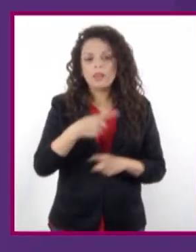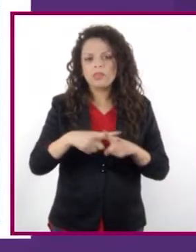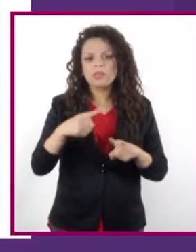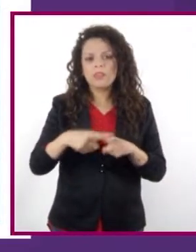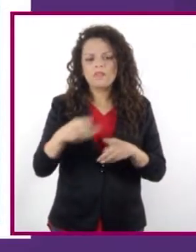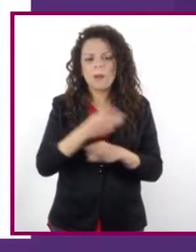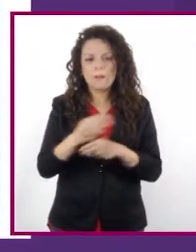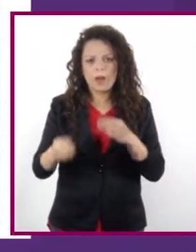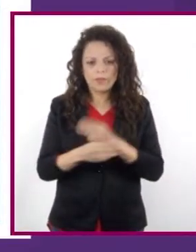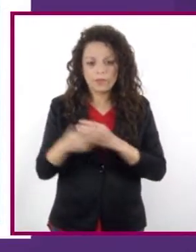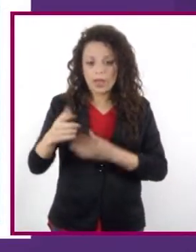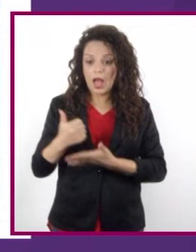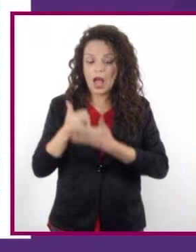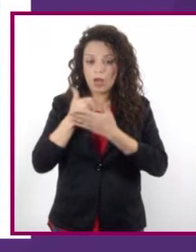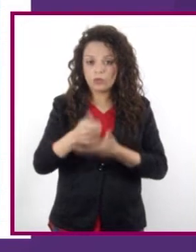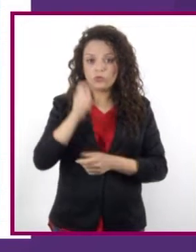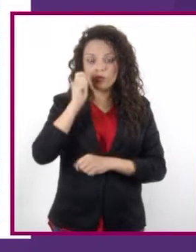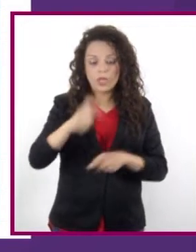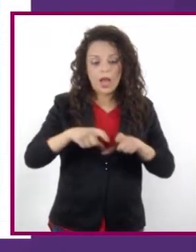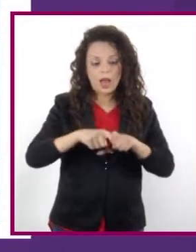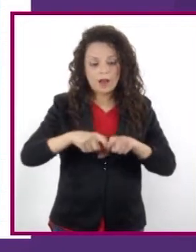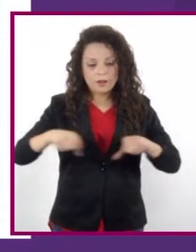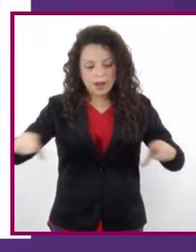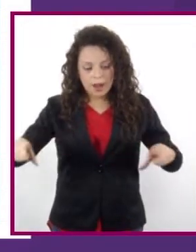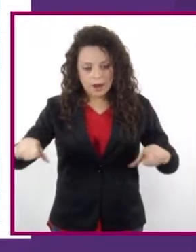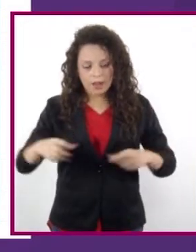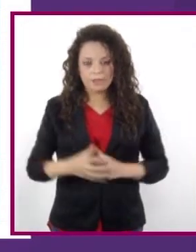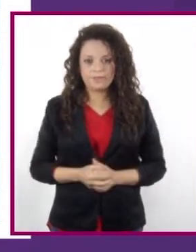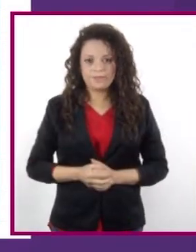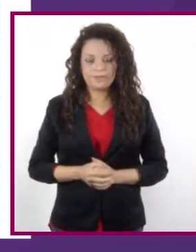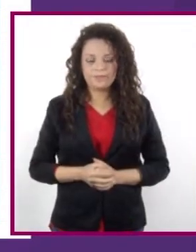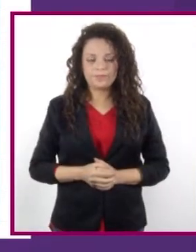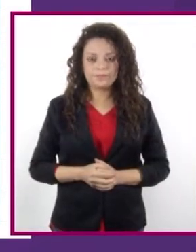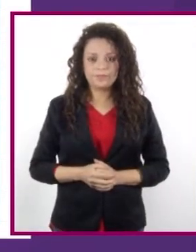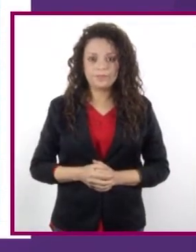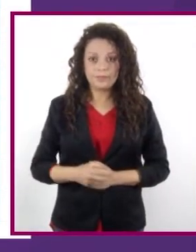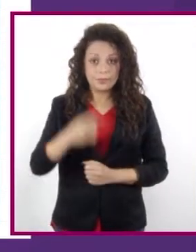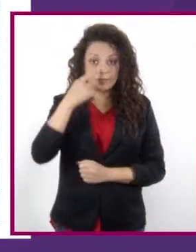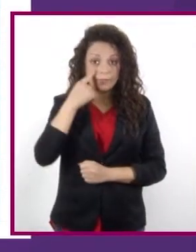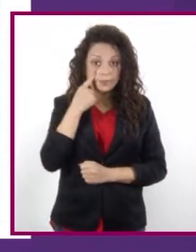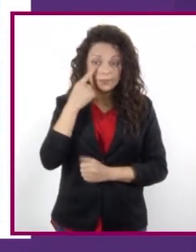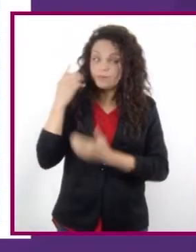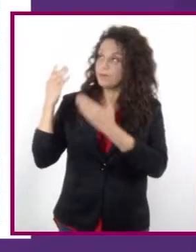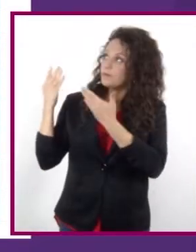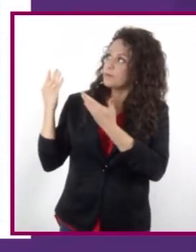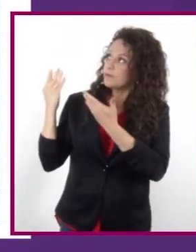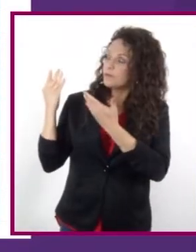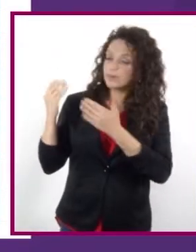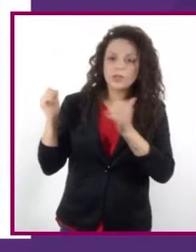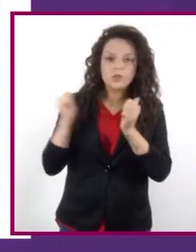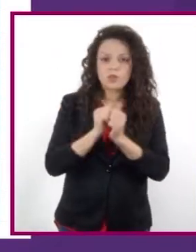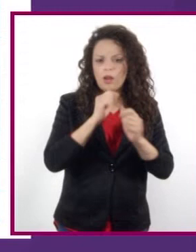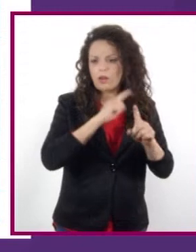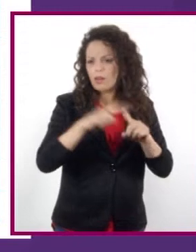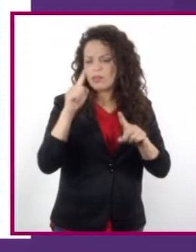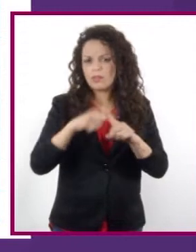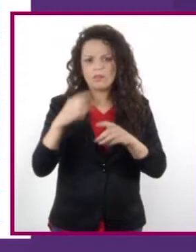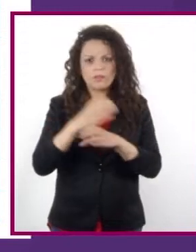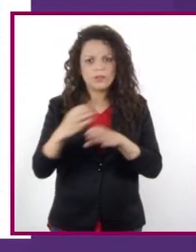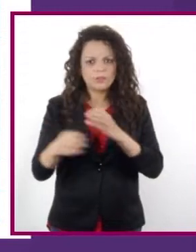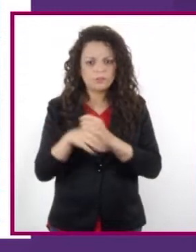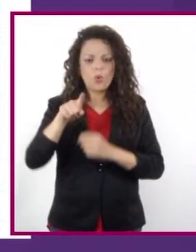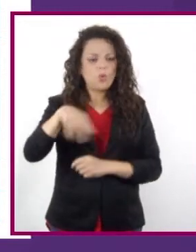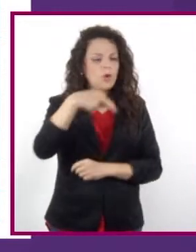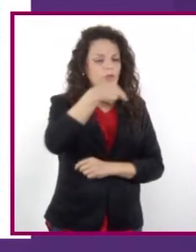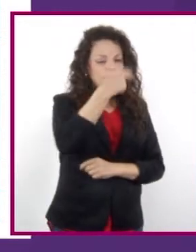de una regla, flexómetro o cinta métrica. Háganlo así con diversos objetos. Dibújenlos y